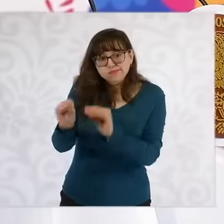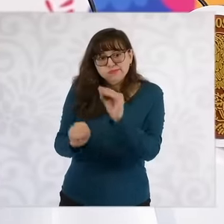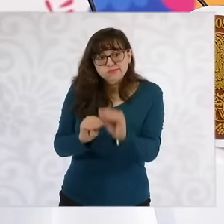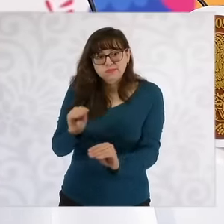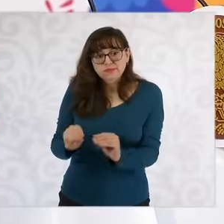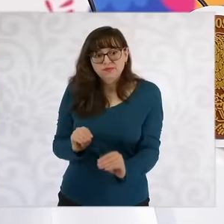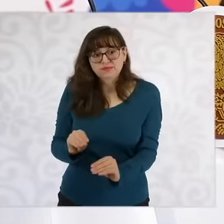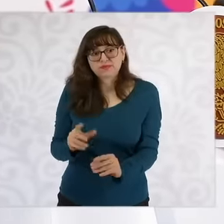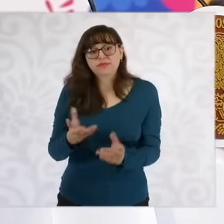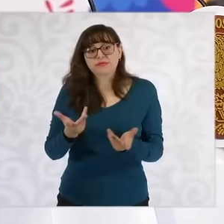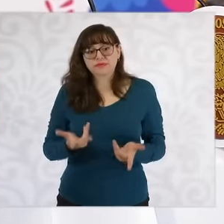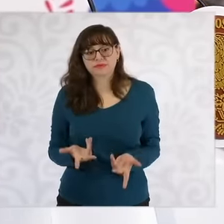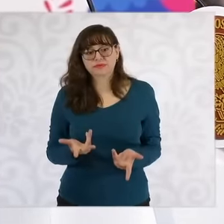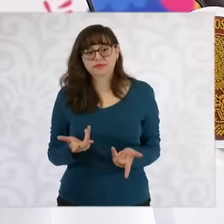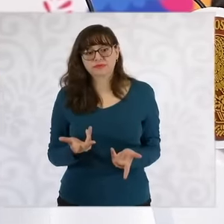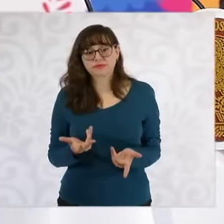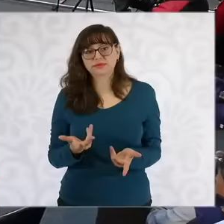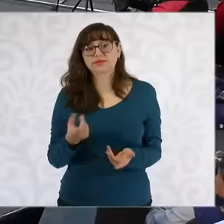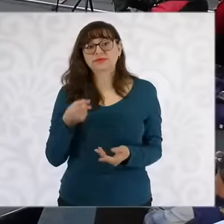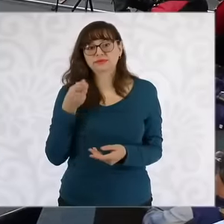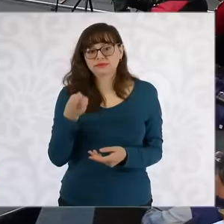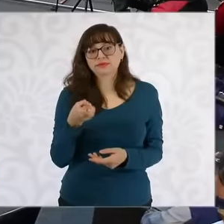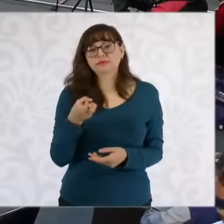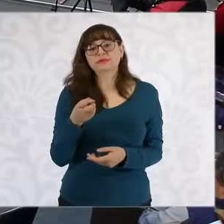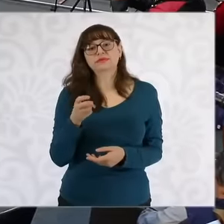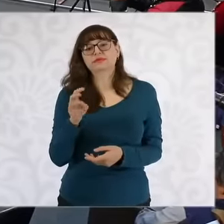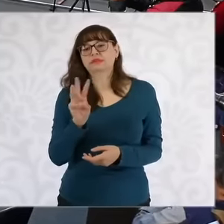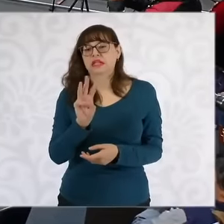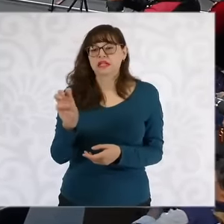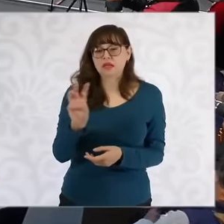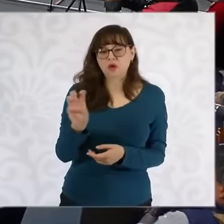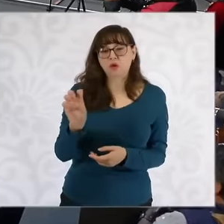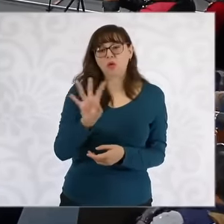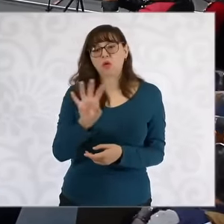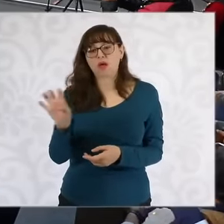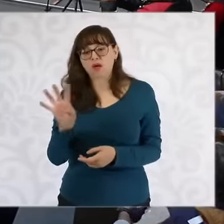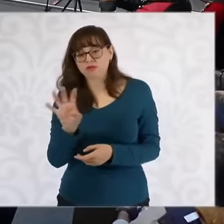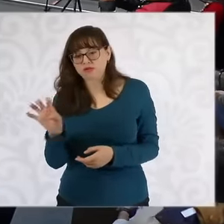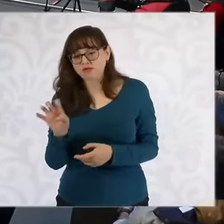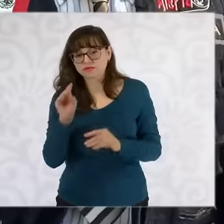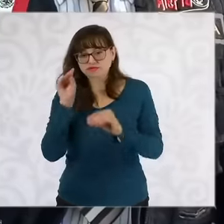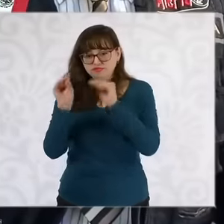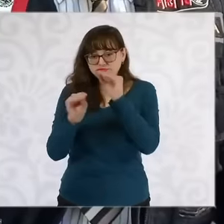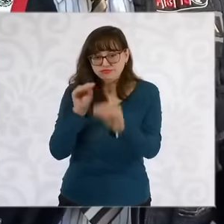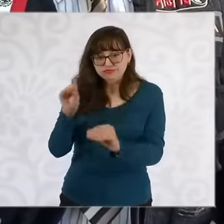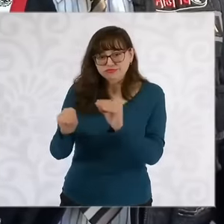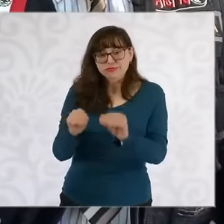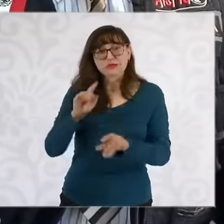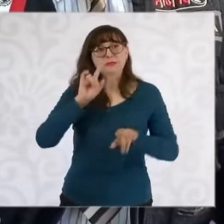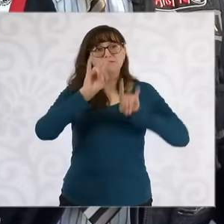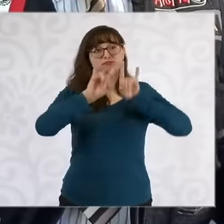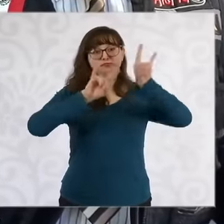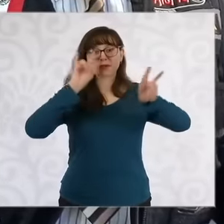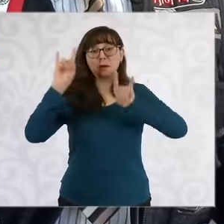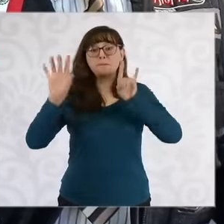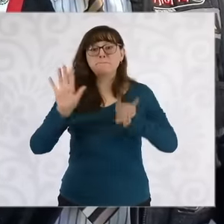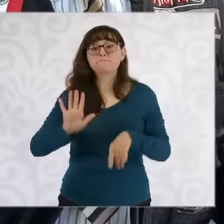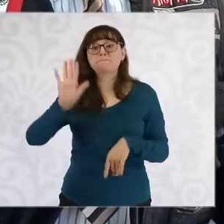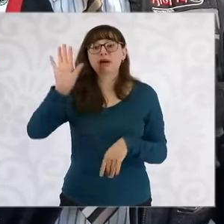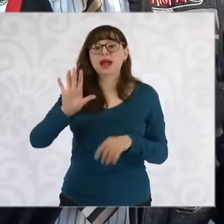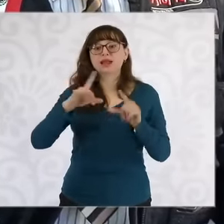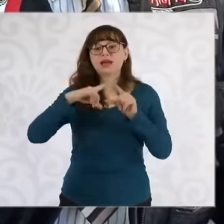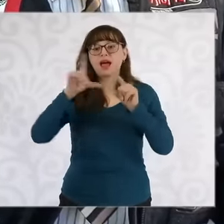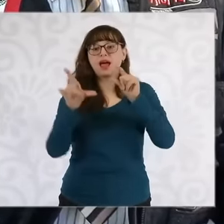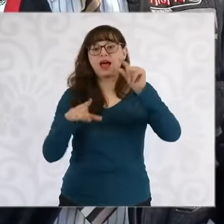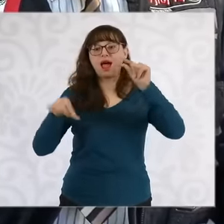eran muchísimos, alrededor de unos 300, 400, que simulaban parte del escenario, que son pétalos,